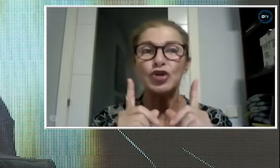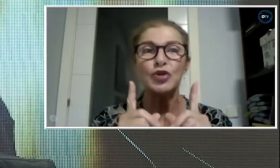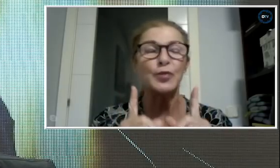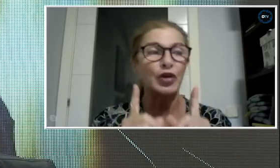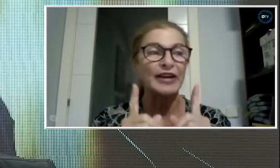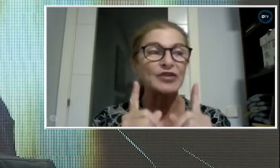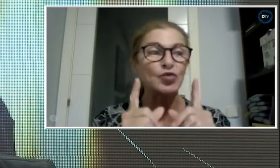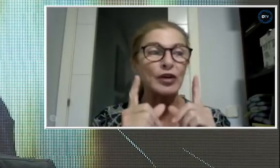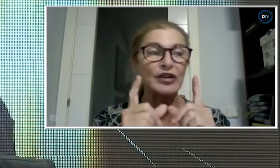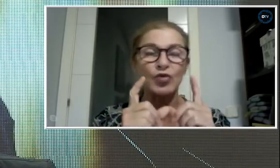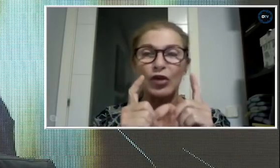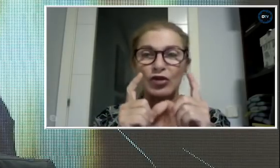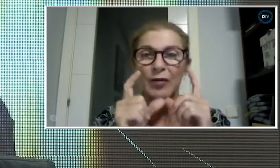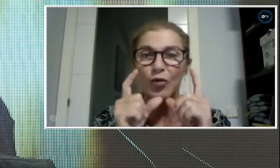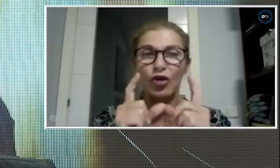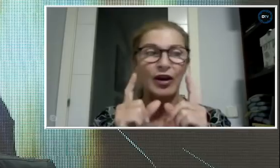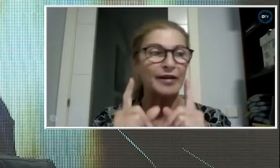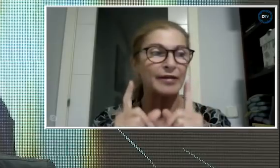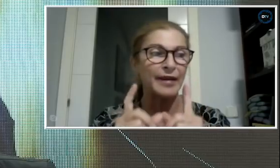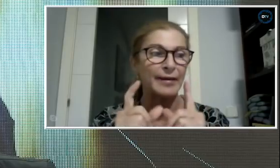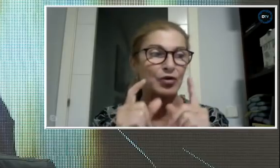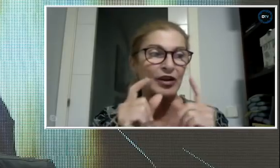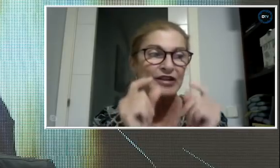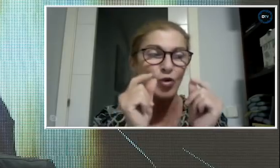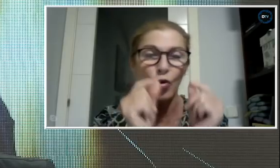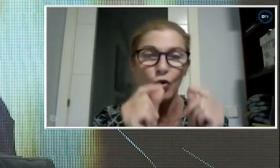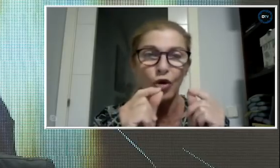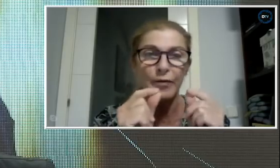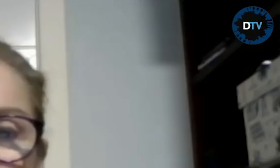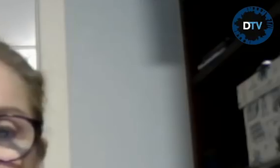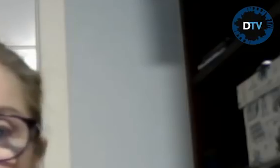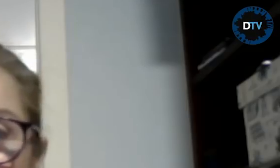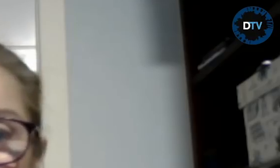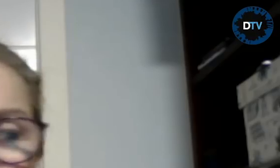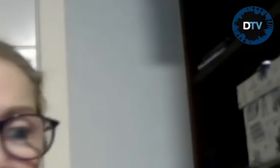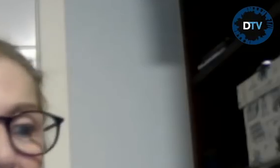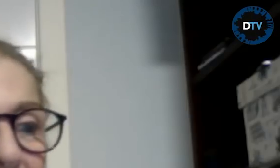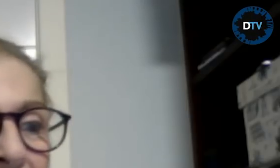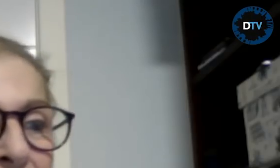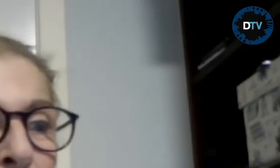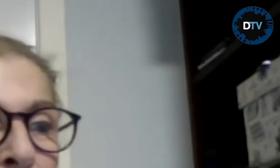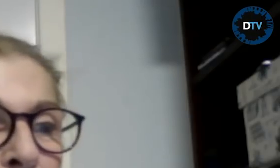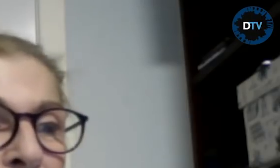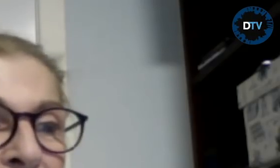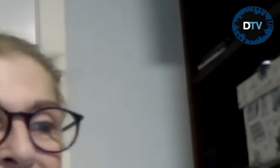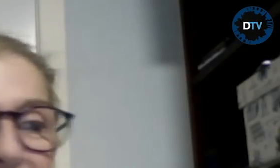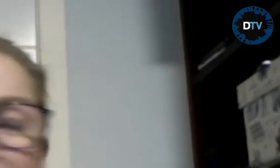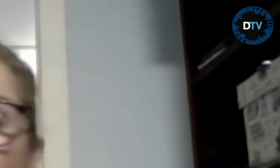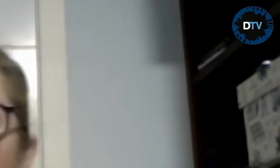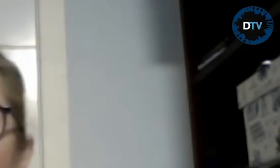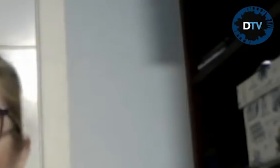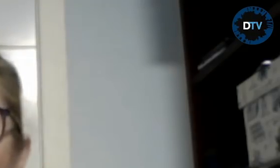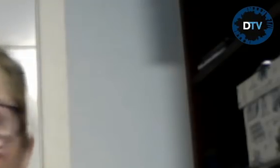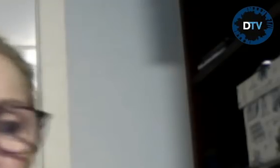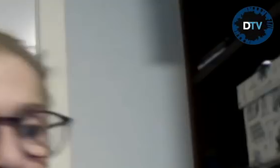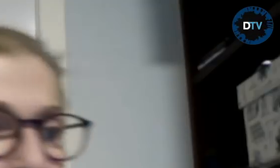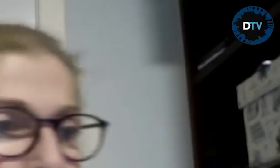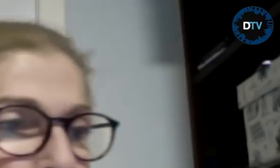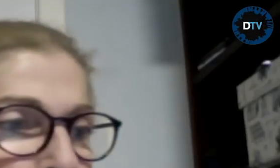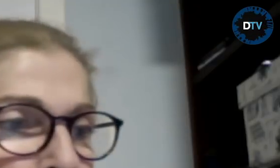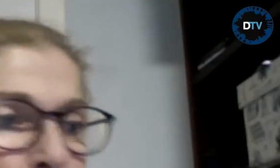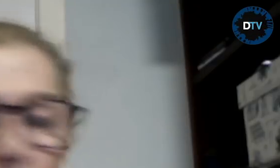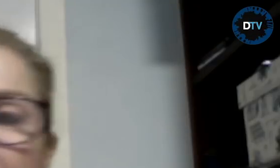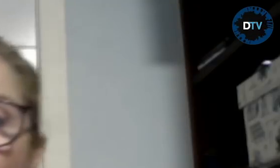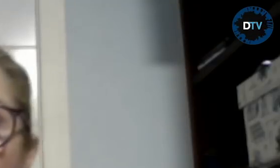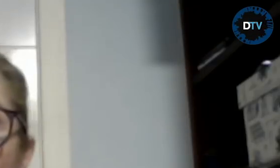es curioso porque es una cosa muy organizada, porque es un nombre de persona y luego seis, ocho